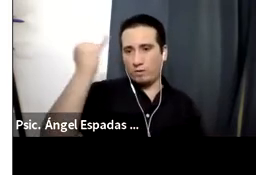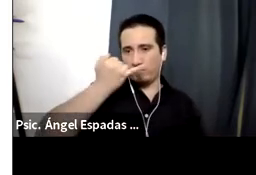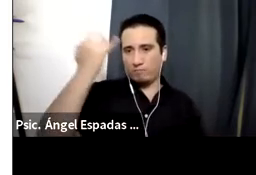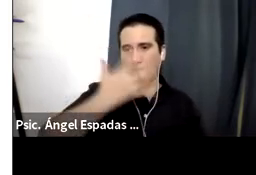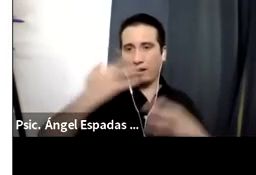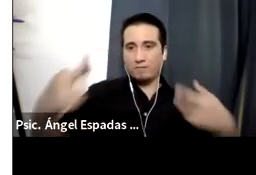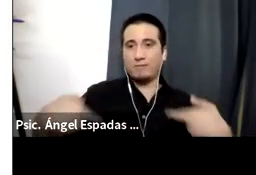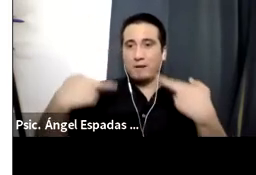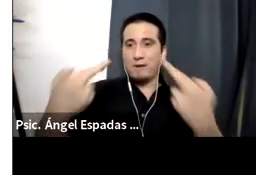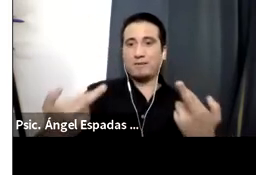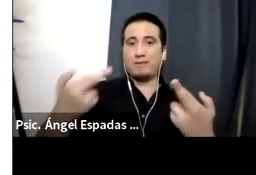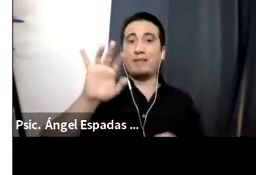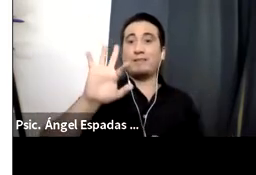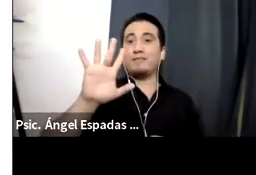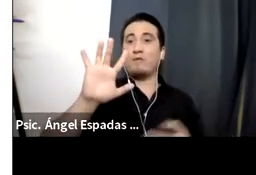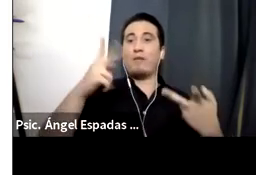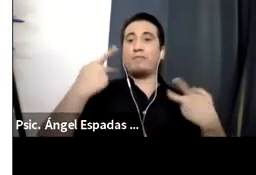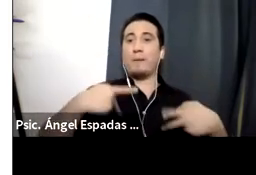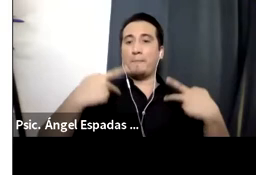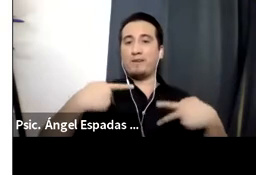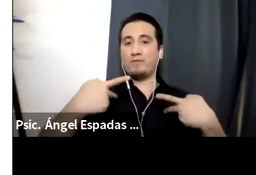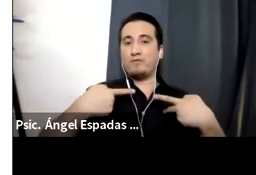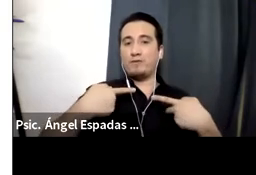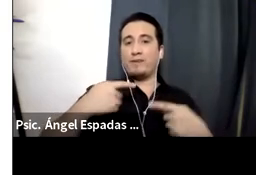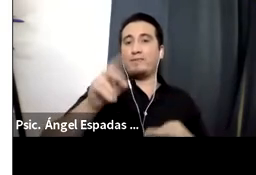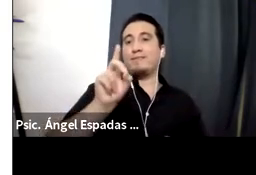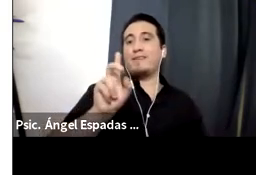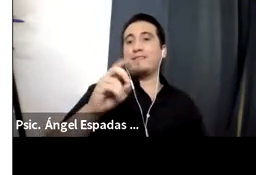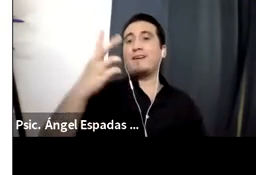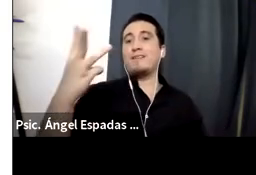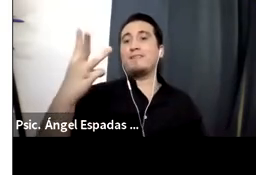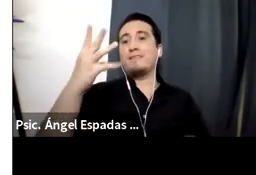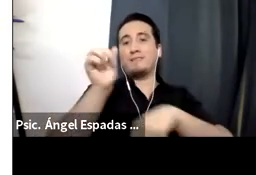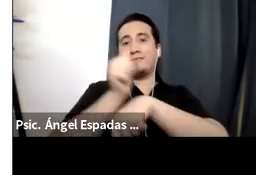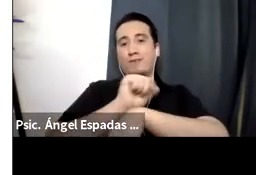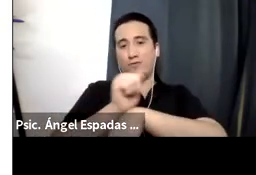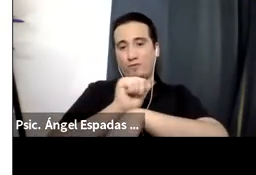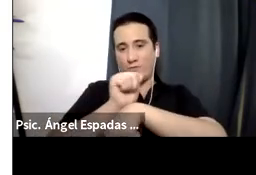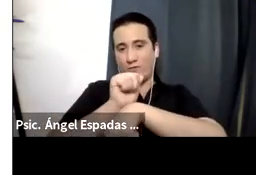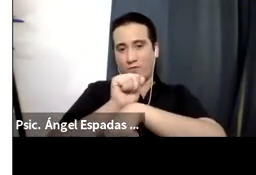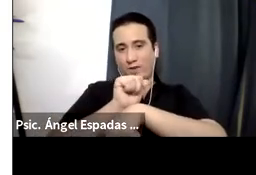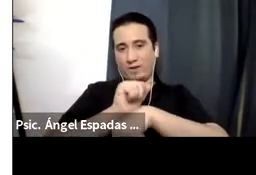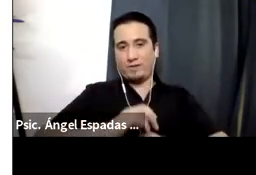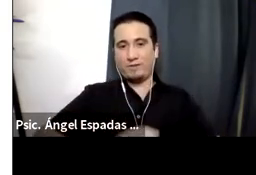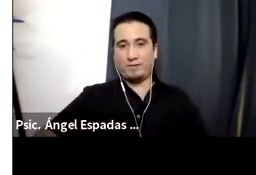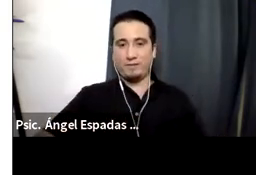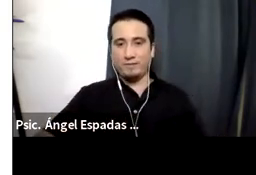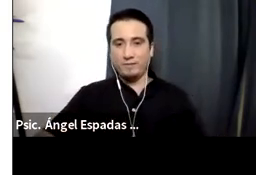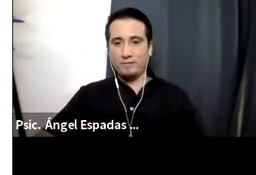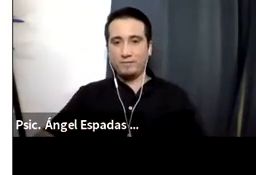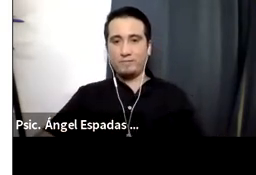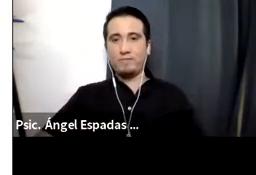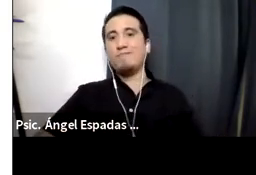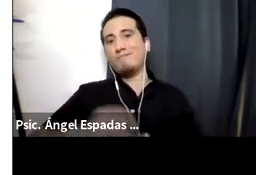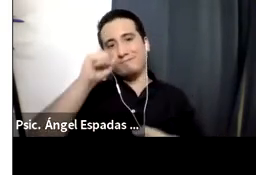representa 50 personas en 33 automóviles particulares. Entonces ahí es donde